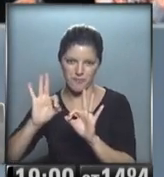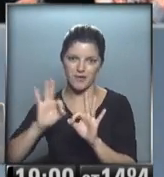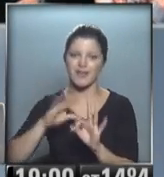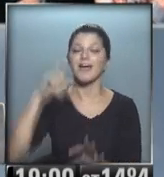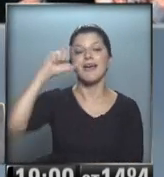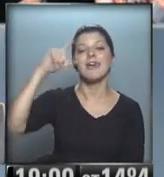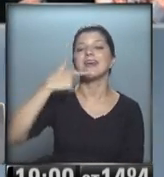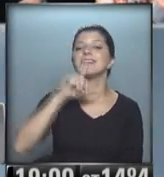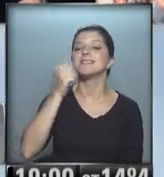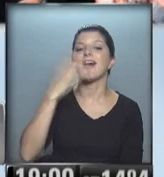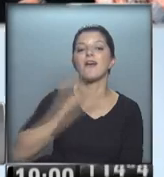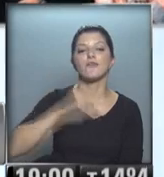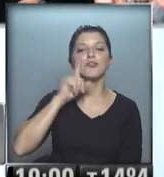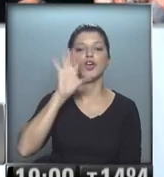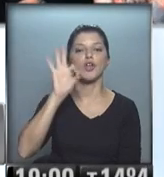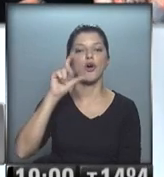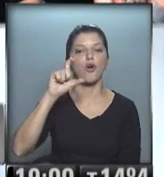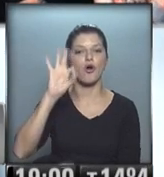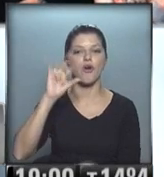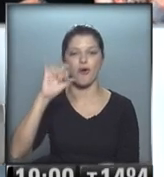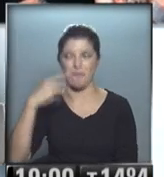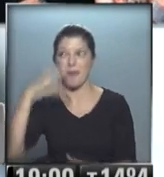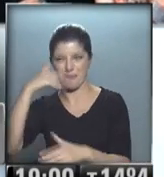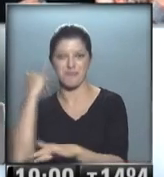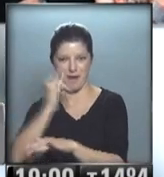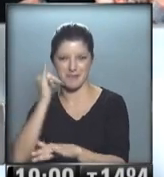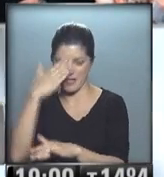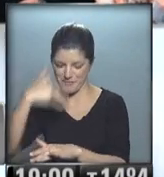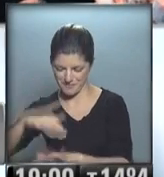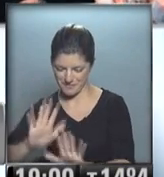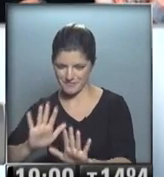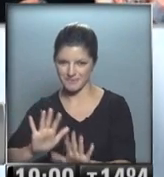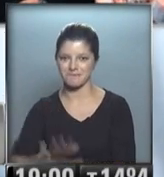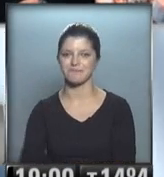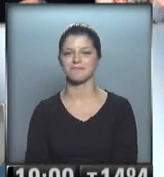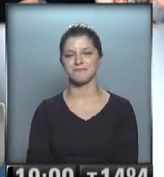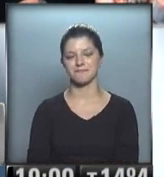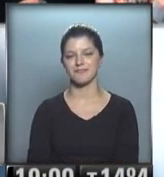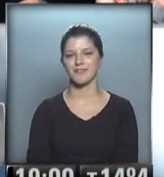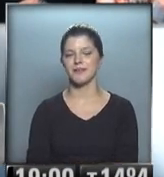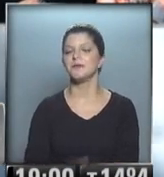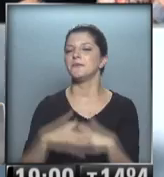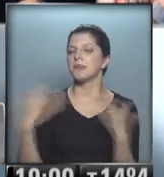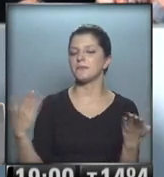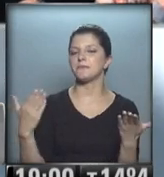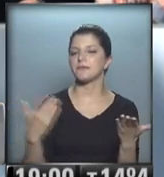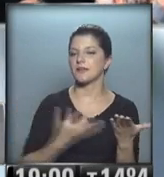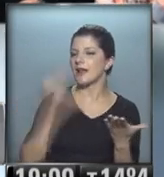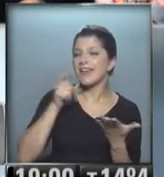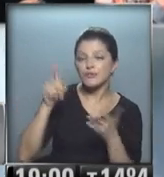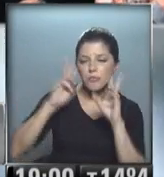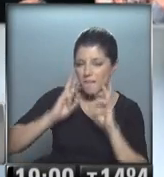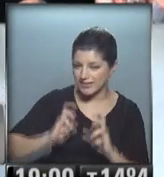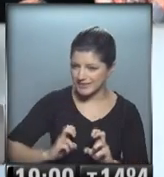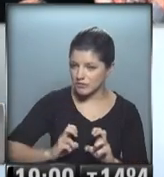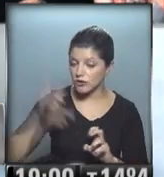que bueno, después voy a dar algunas clases que estuve, pero eso para más adelante para todos. Pero la verdad que las investigaciones que están llevando